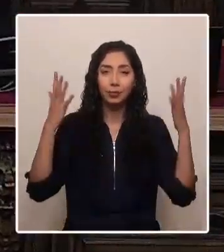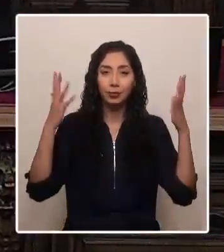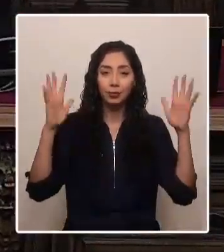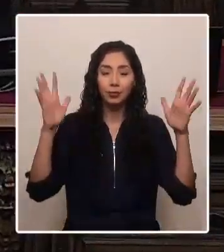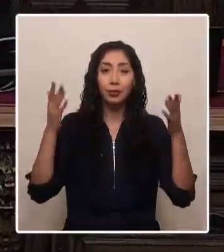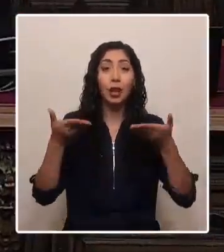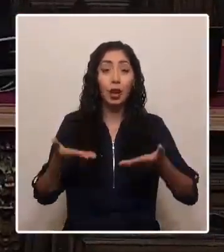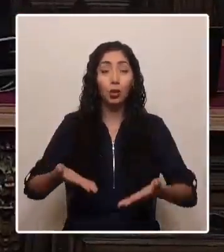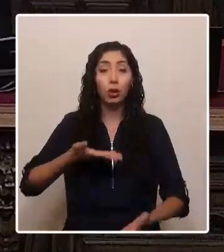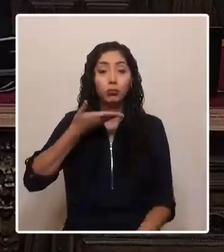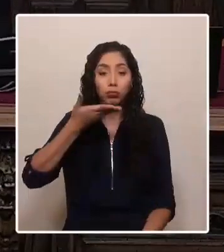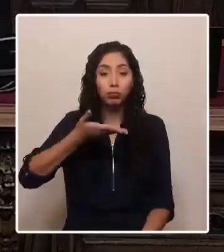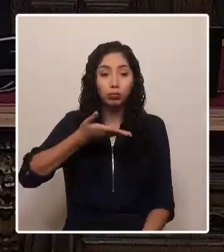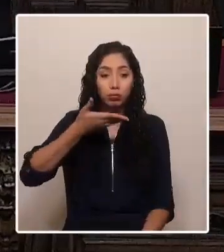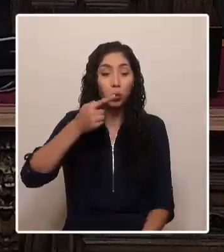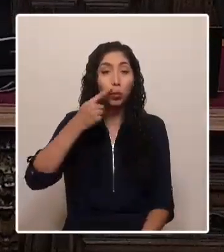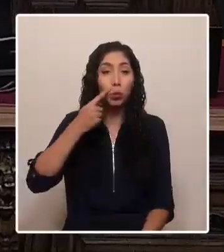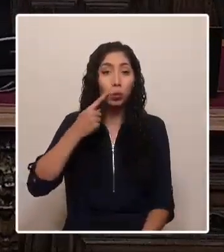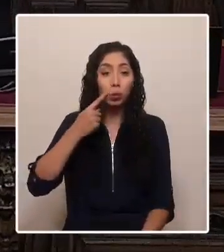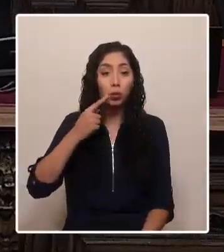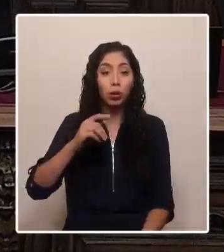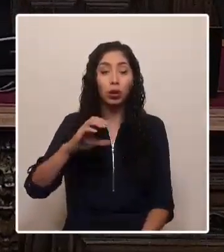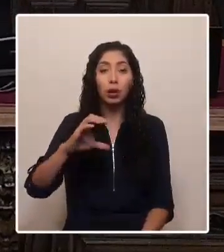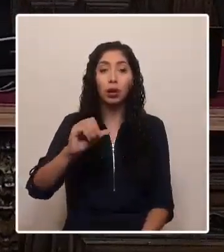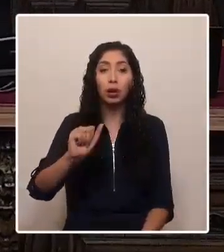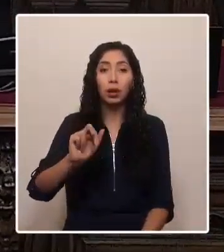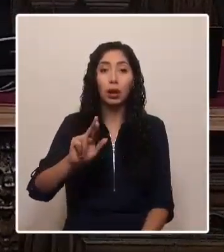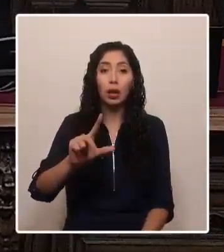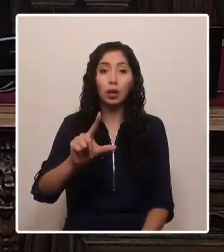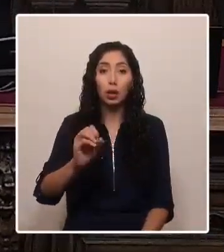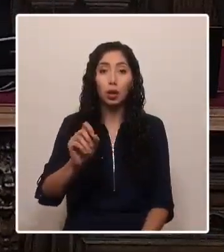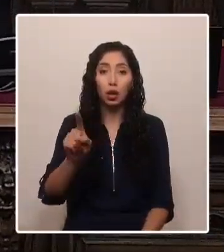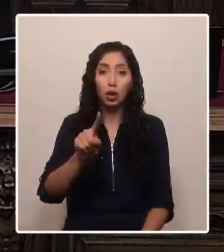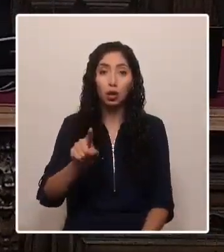Tiene la palabra el convencional Carlos Calvo.